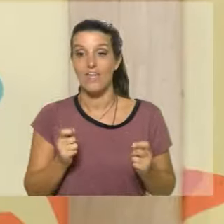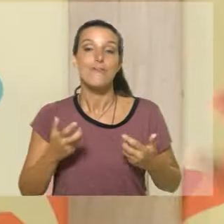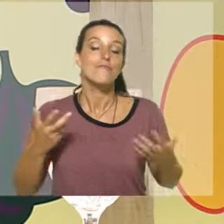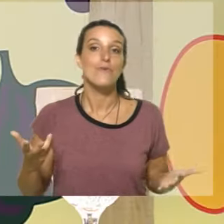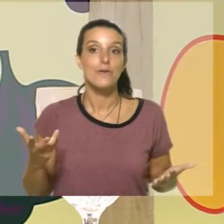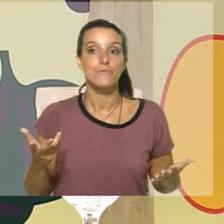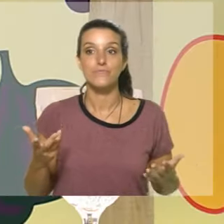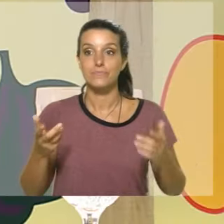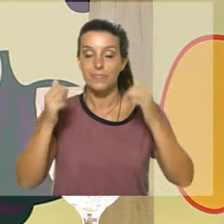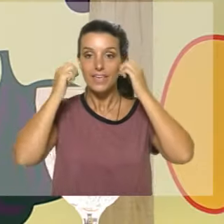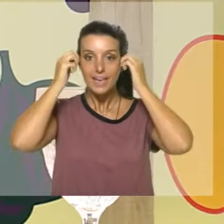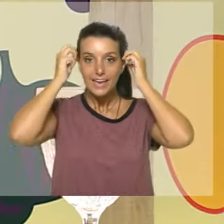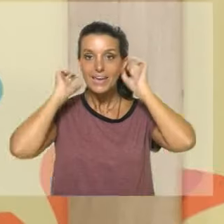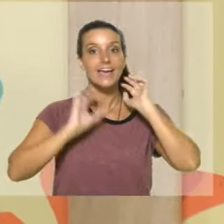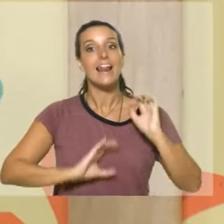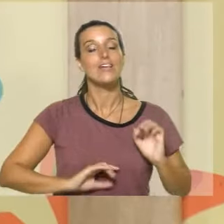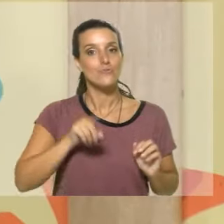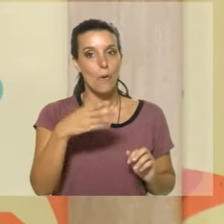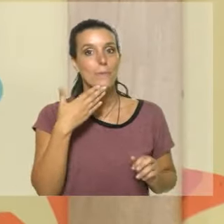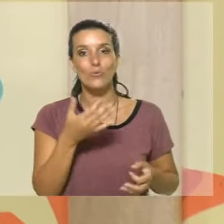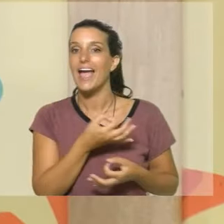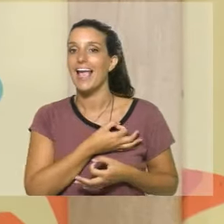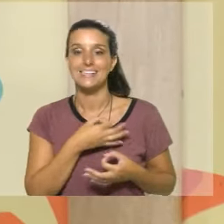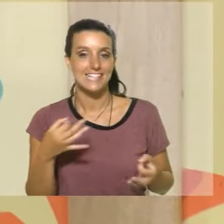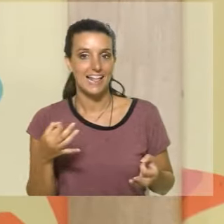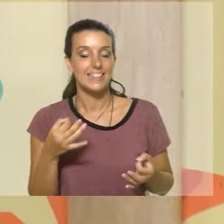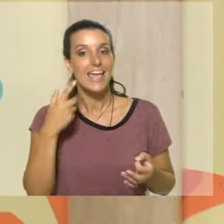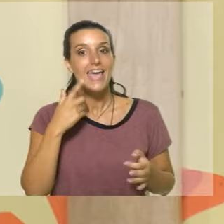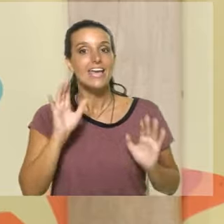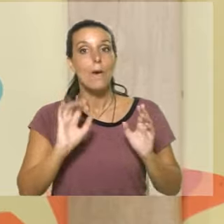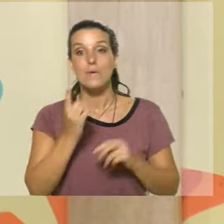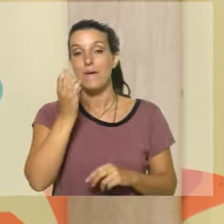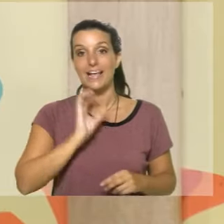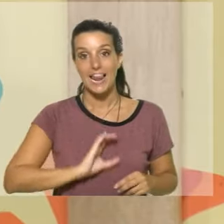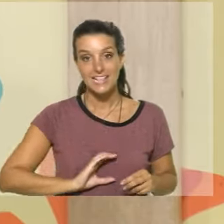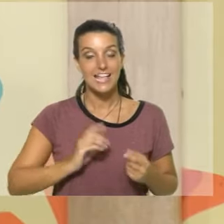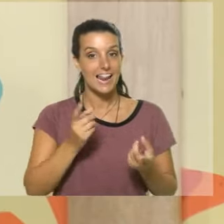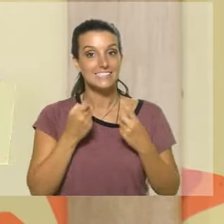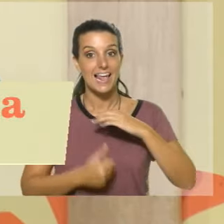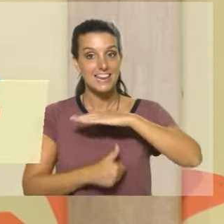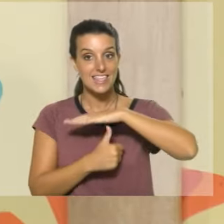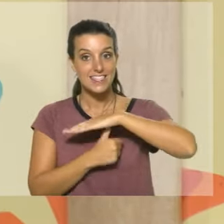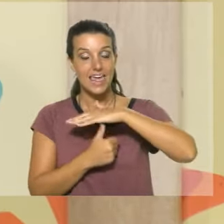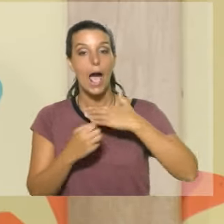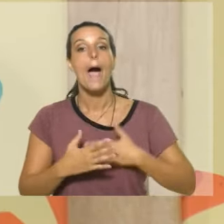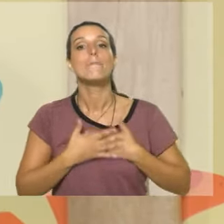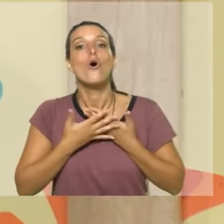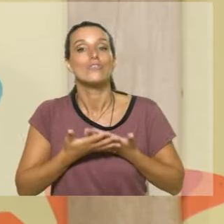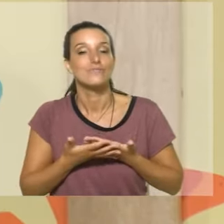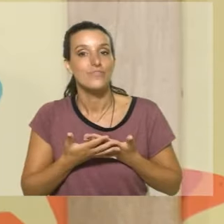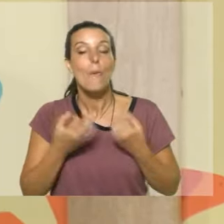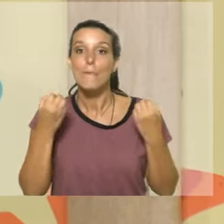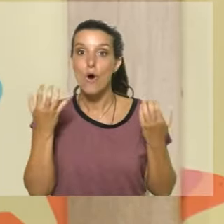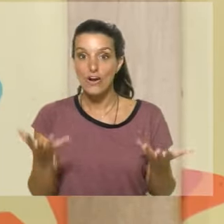labur Qué característica tu pregunta es excelente el creo que la primer característica que tiene que tener un líder es el amor propio